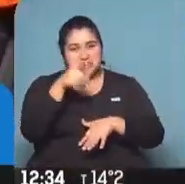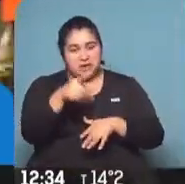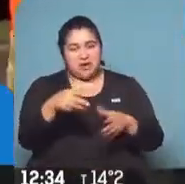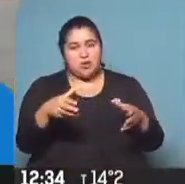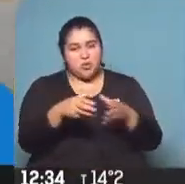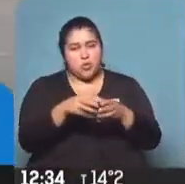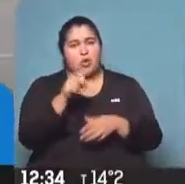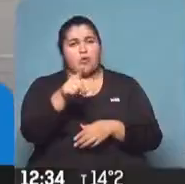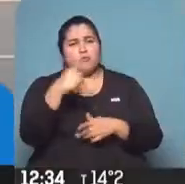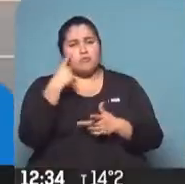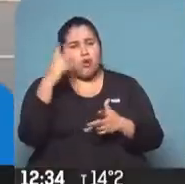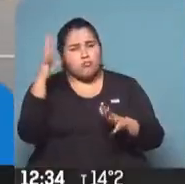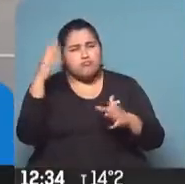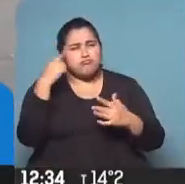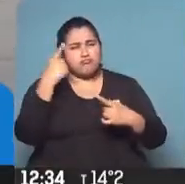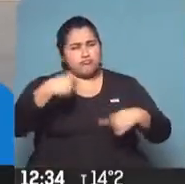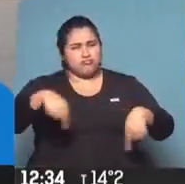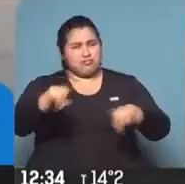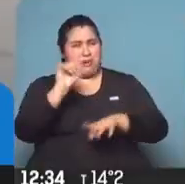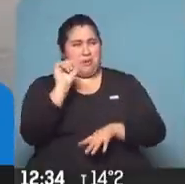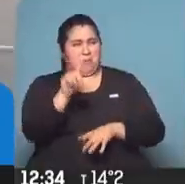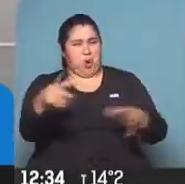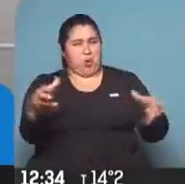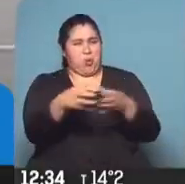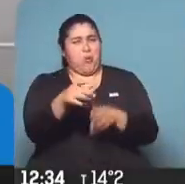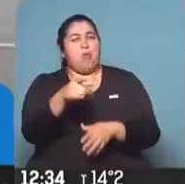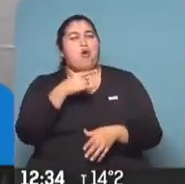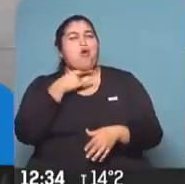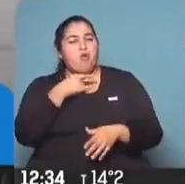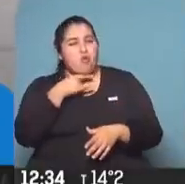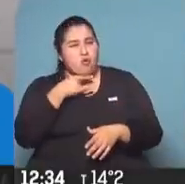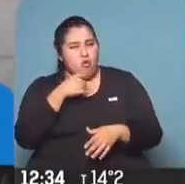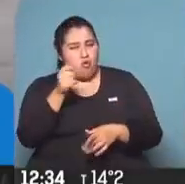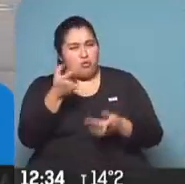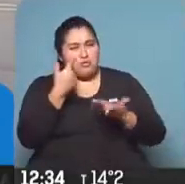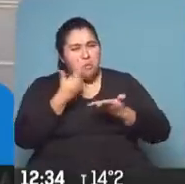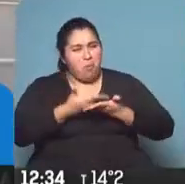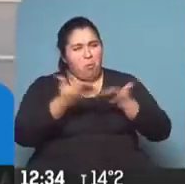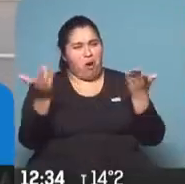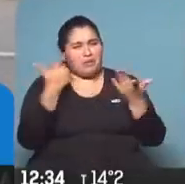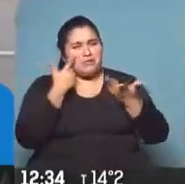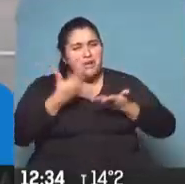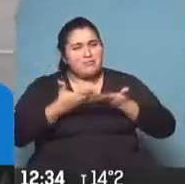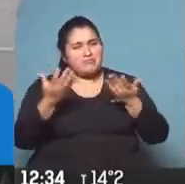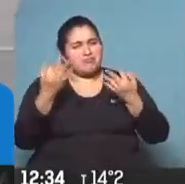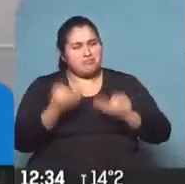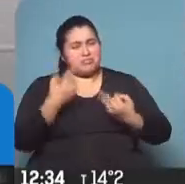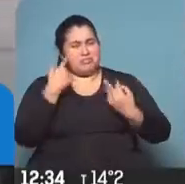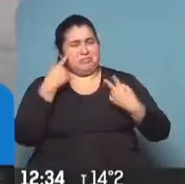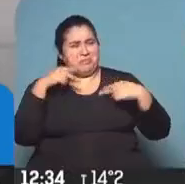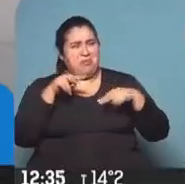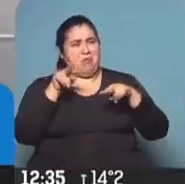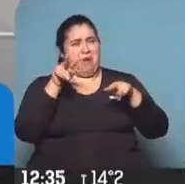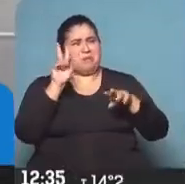que se escuche desde la provincia de jujuy hasta y la vamos preparando nuestras miradas hacia el